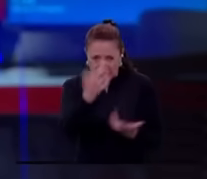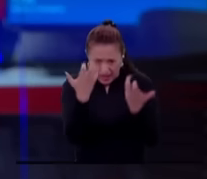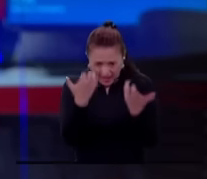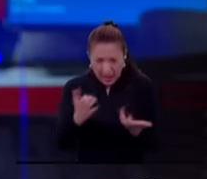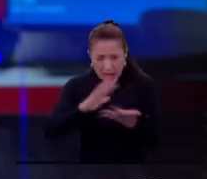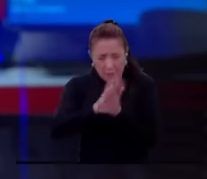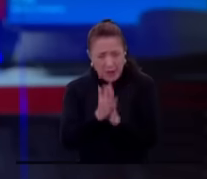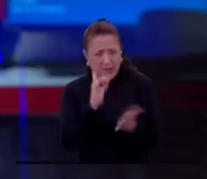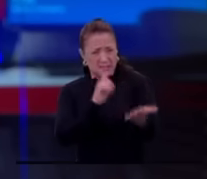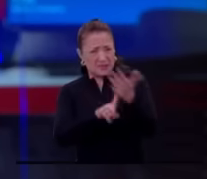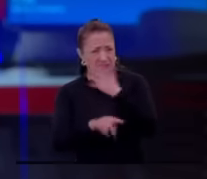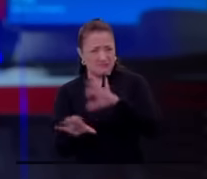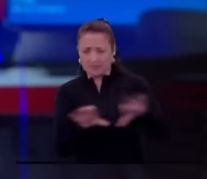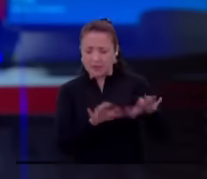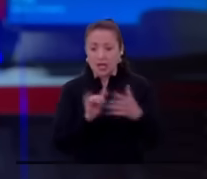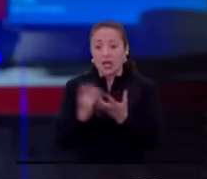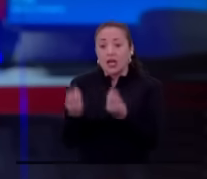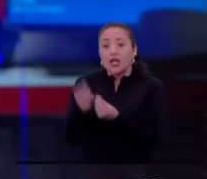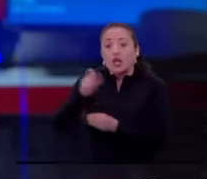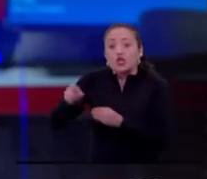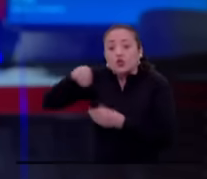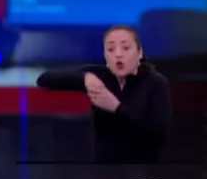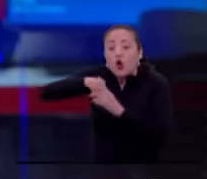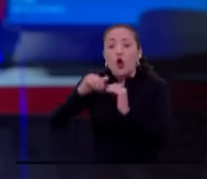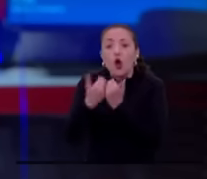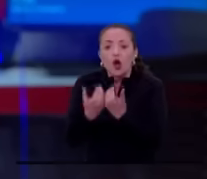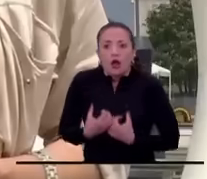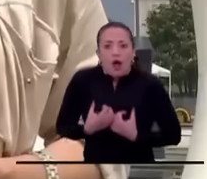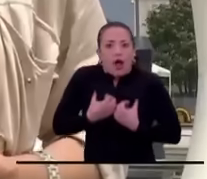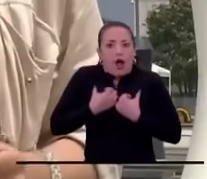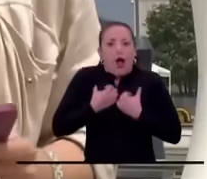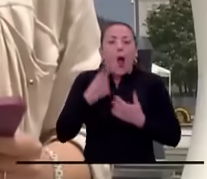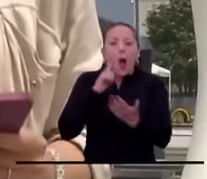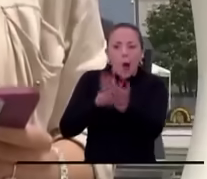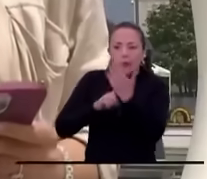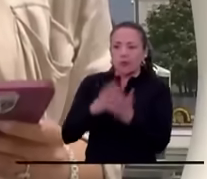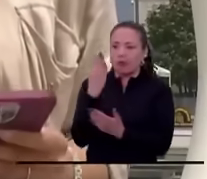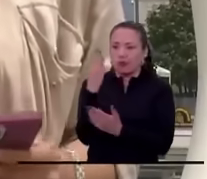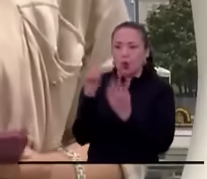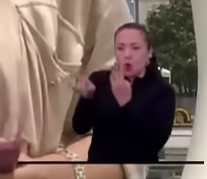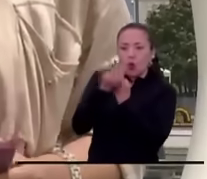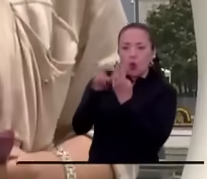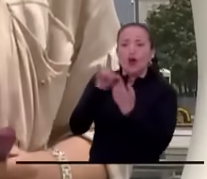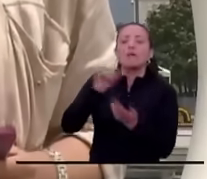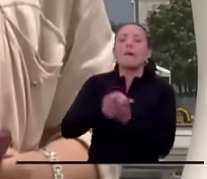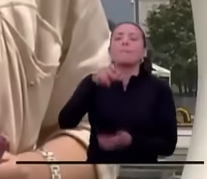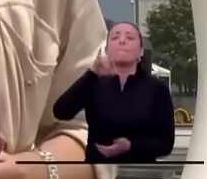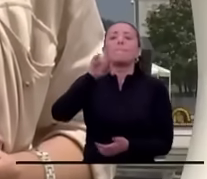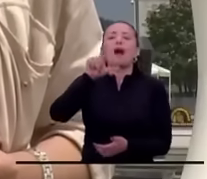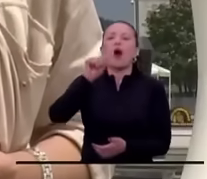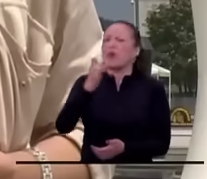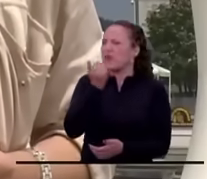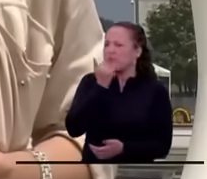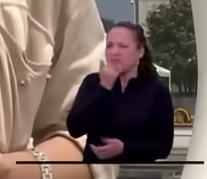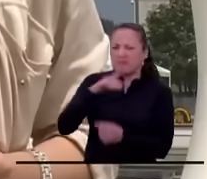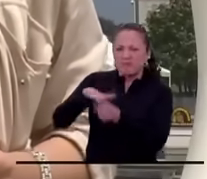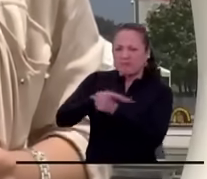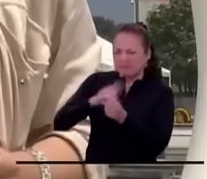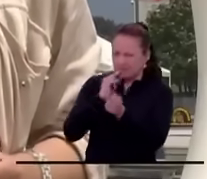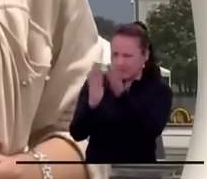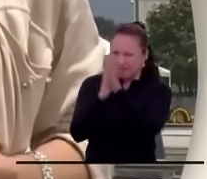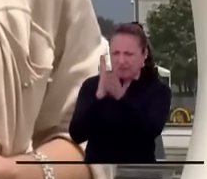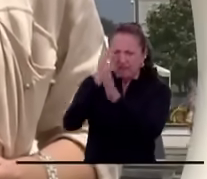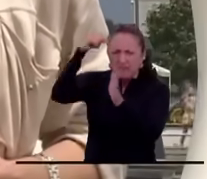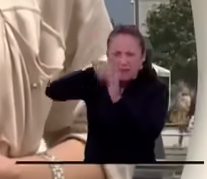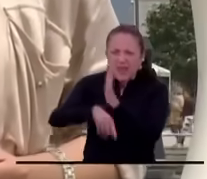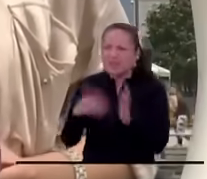estudiantes de un colegio vivieron momentos de angustia que quedaron registrados en video. Paula Belalcázar, ¿qué fue lo que pasó? Cuéntenos los detalles y también